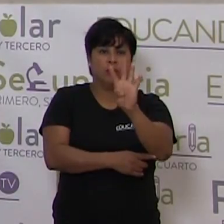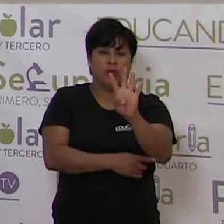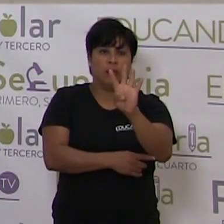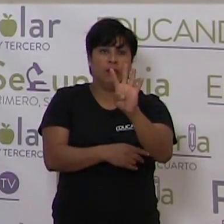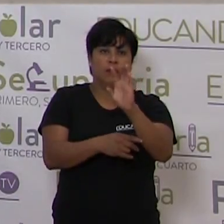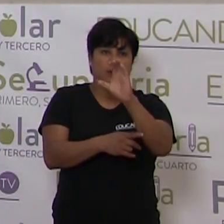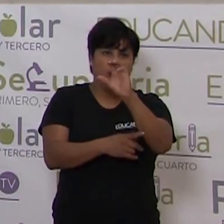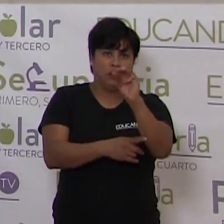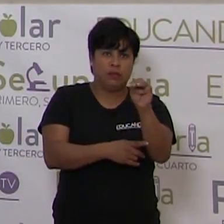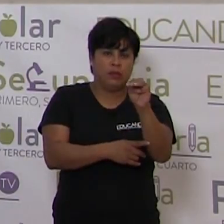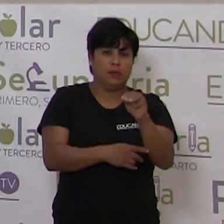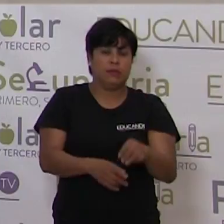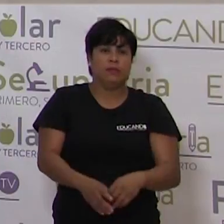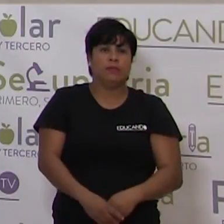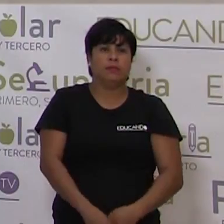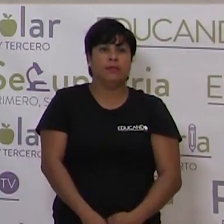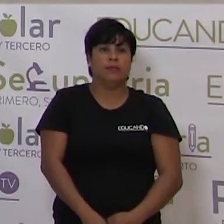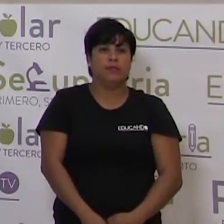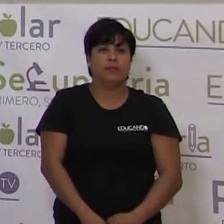74.